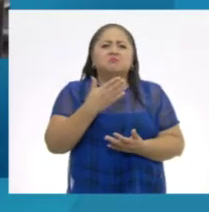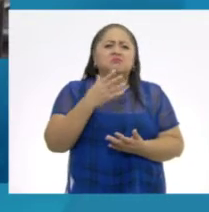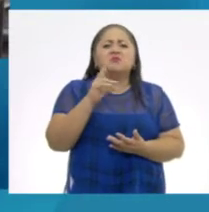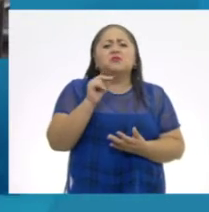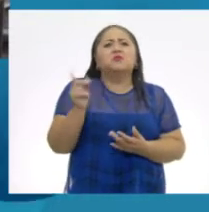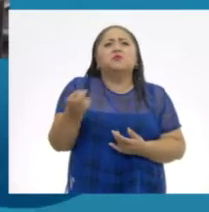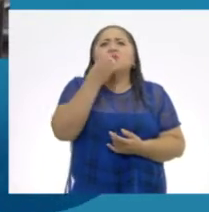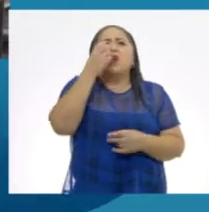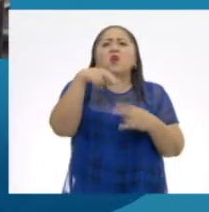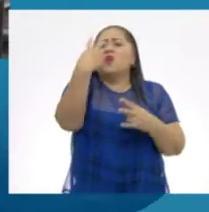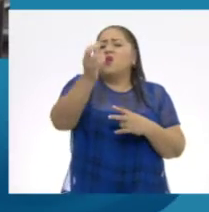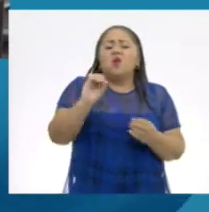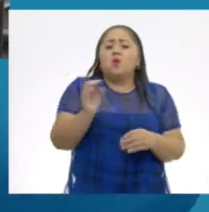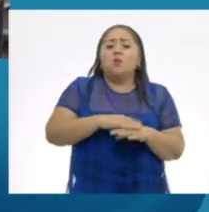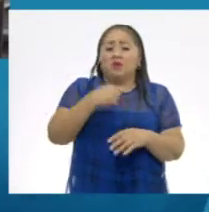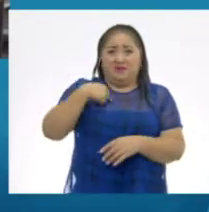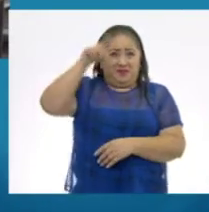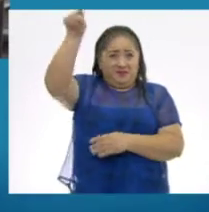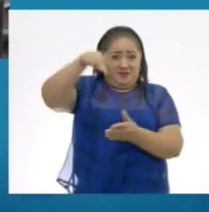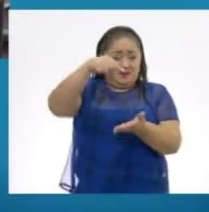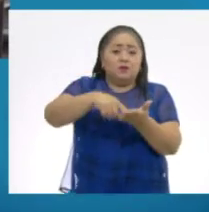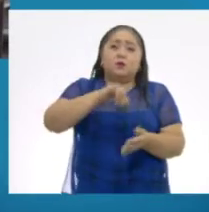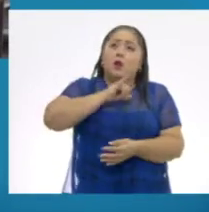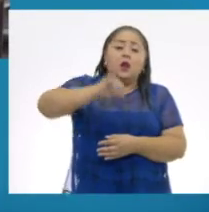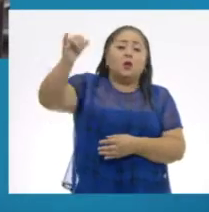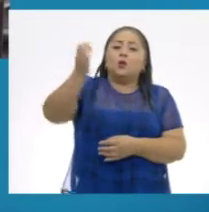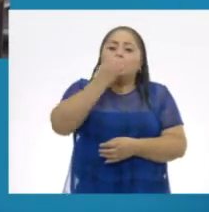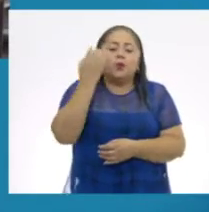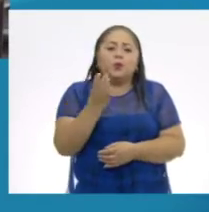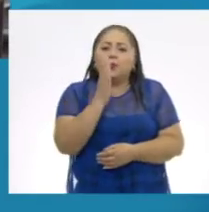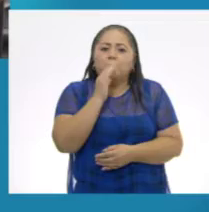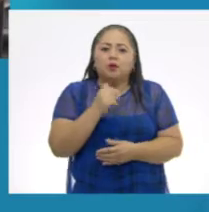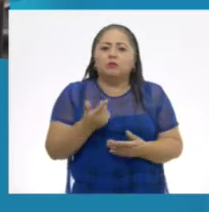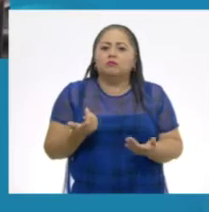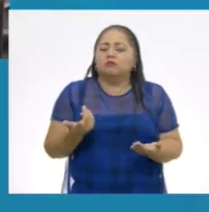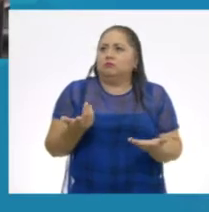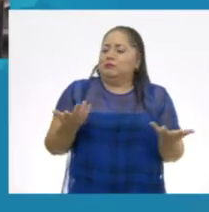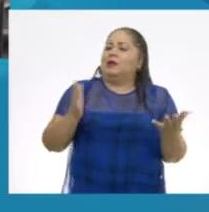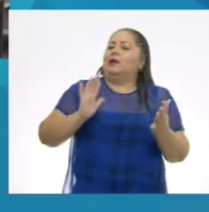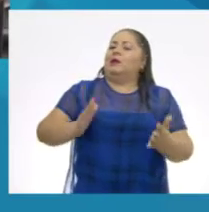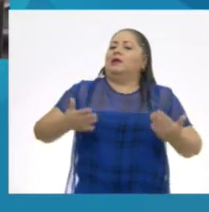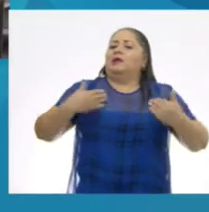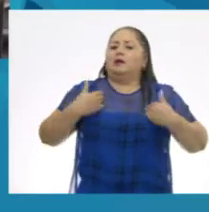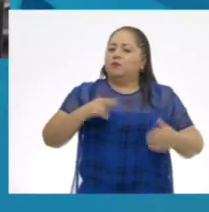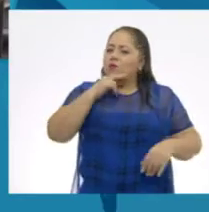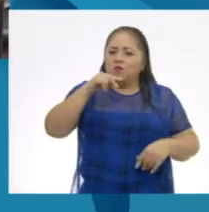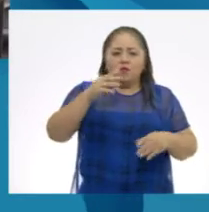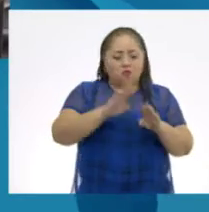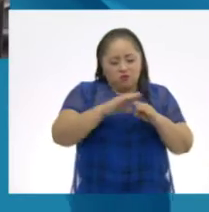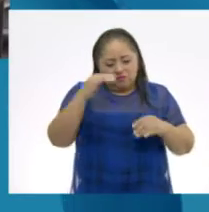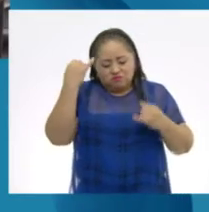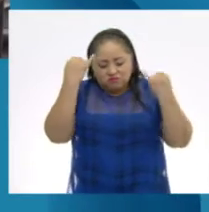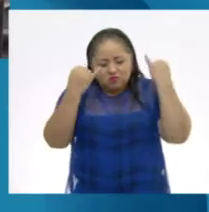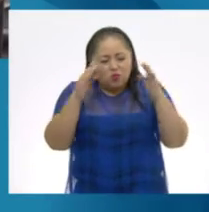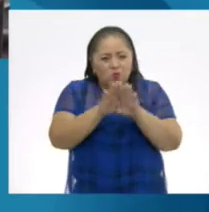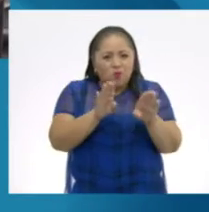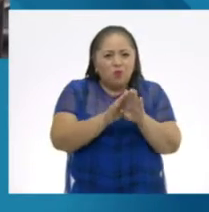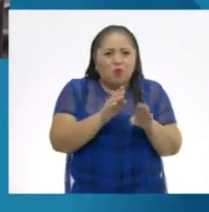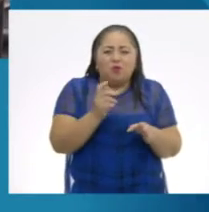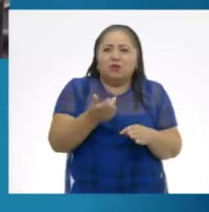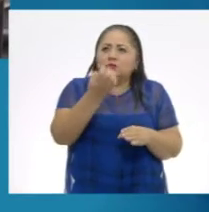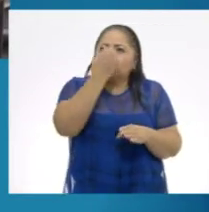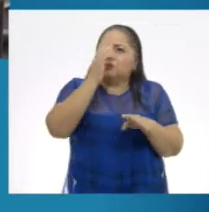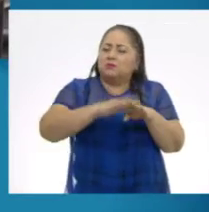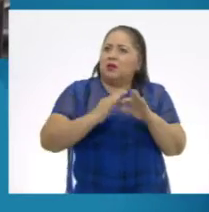no fue a la escuela, porque donde yo estaba muy lejos la escuela. Entonces, ¿qué tenemos que hacer? Pues hacerle un diagnóstico, ver qué